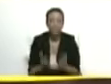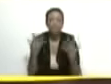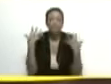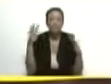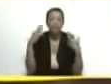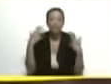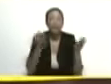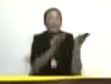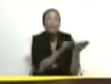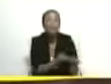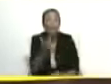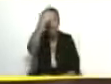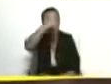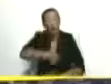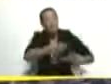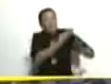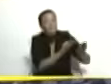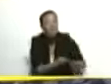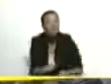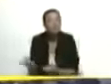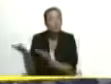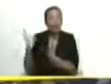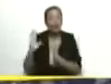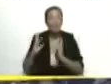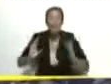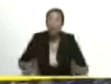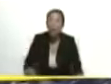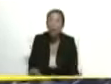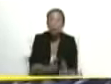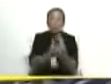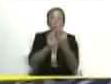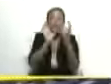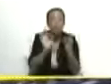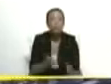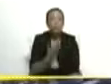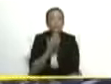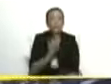por invitarme a este encuentro